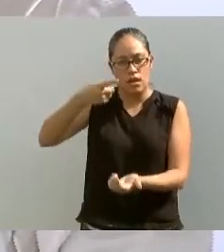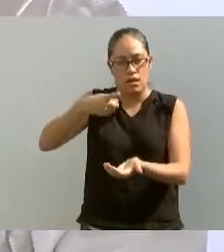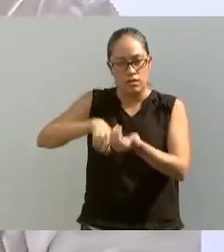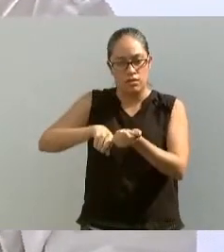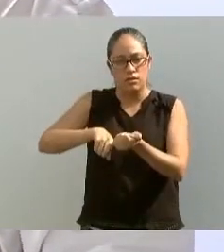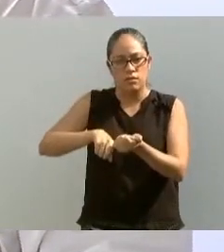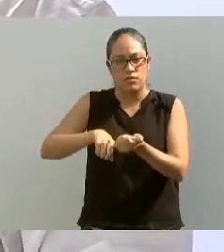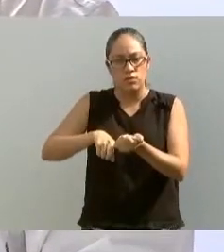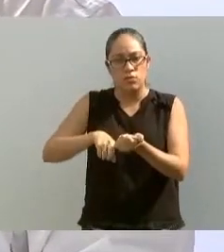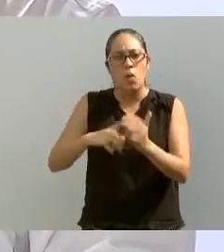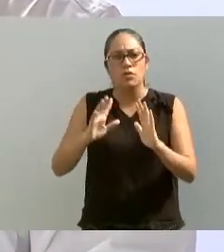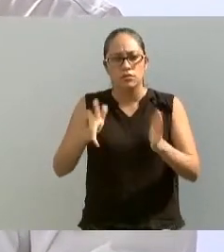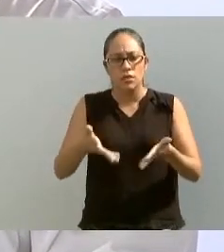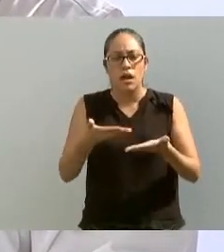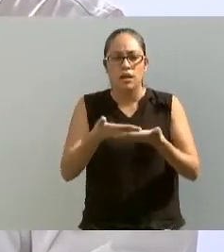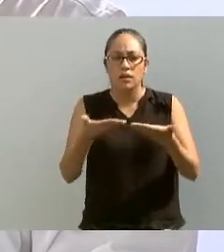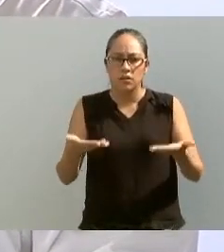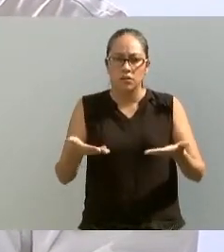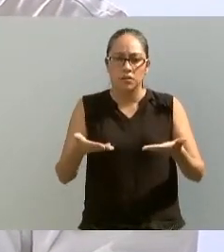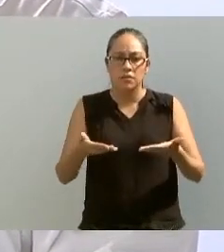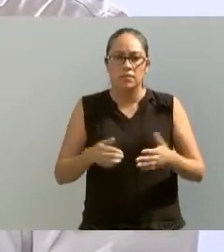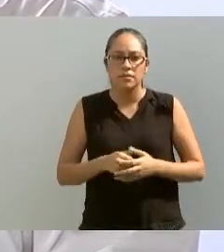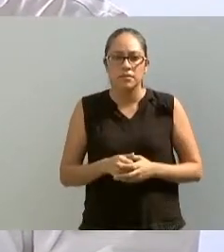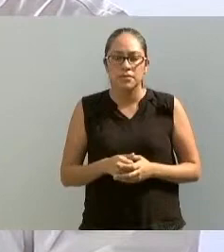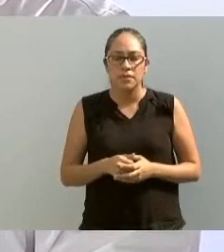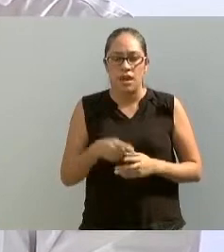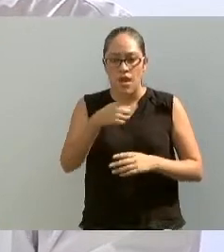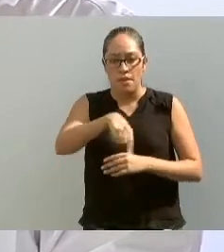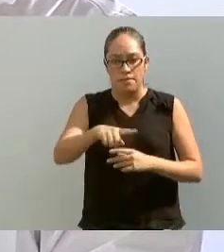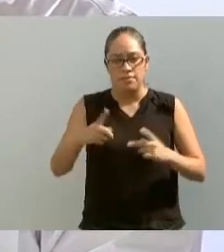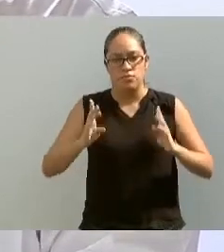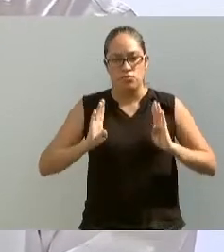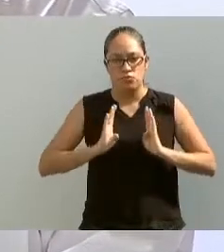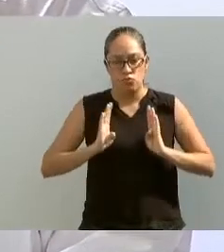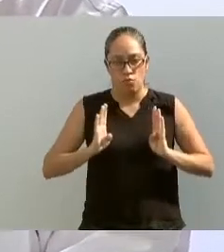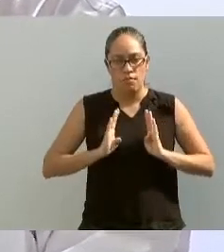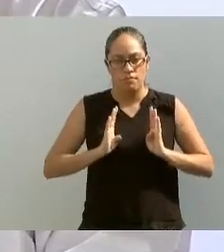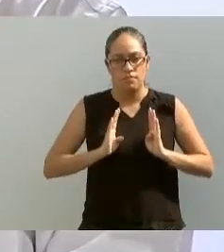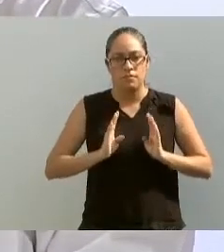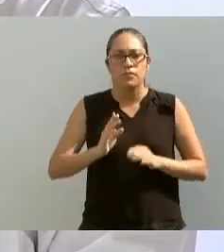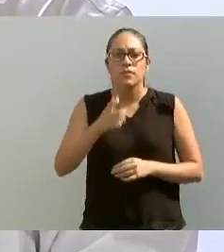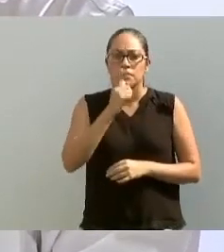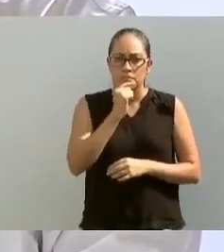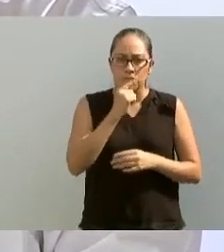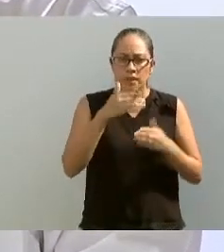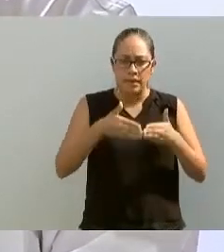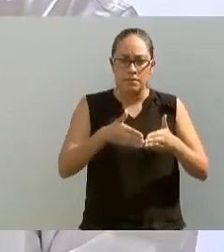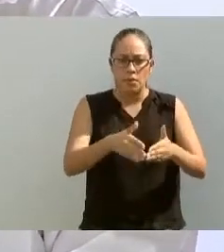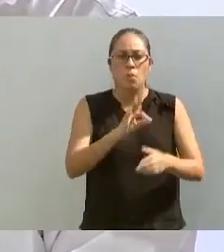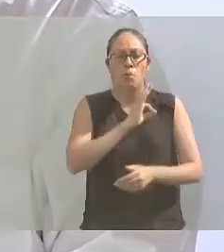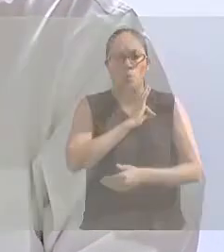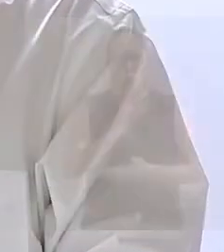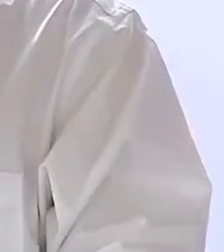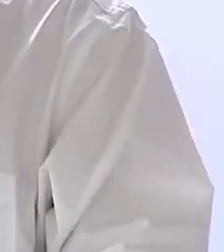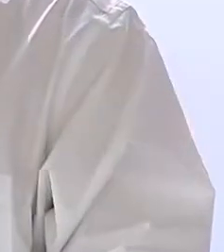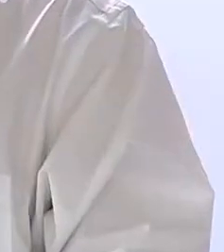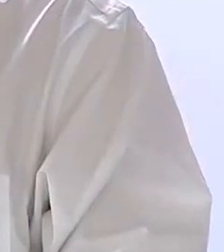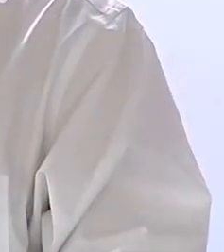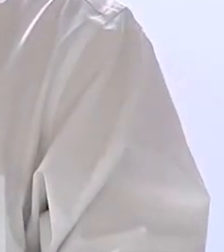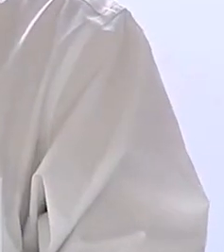ya ahora tanto soldados y marinos pueden ayudar para